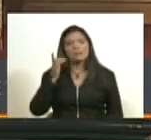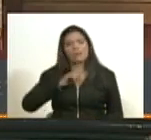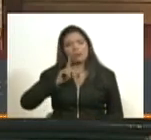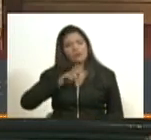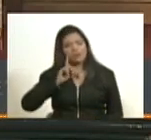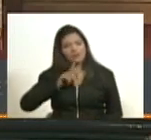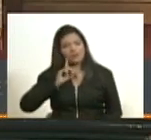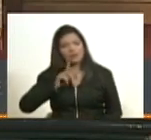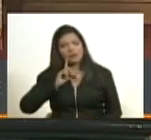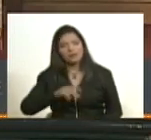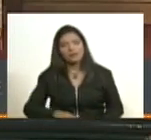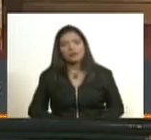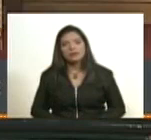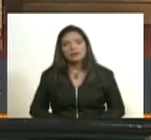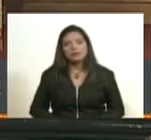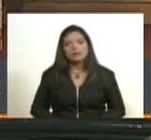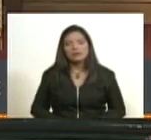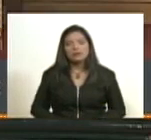viven todos los días.